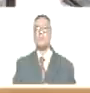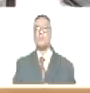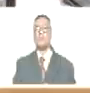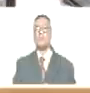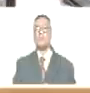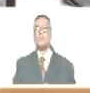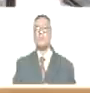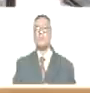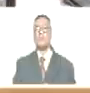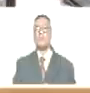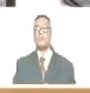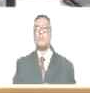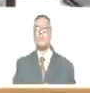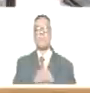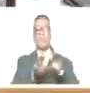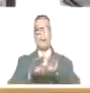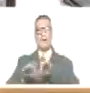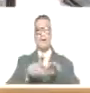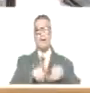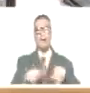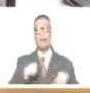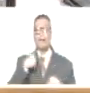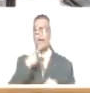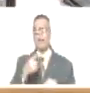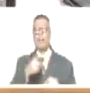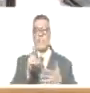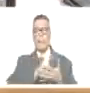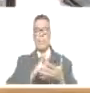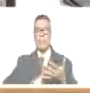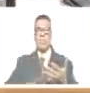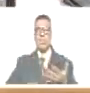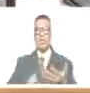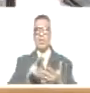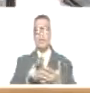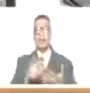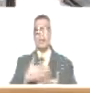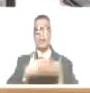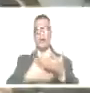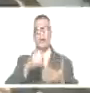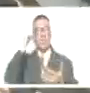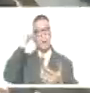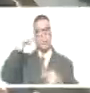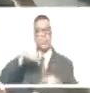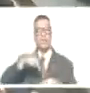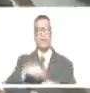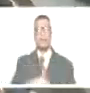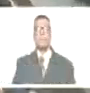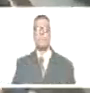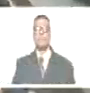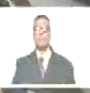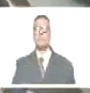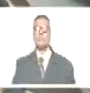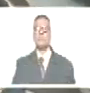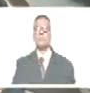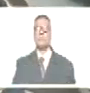Ciudadana secretaria, sírvase dar lectura a la propuesta de orden del día de hoy.